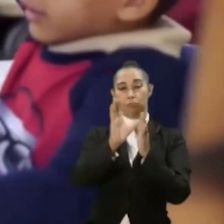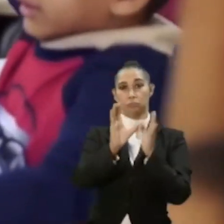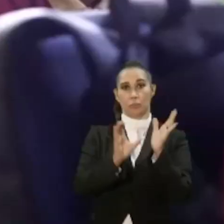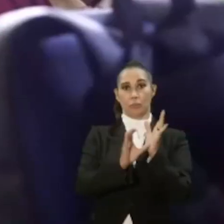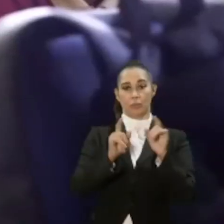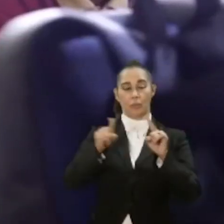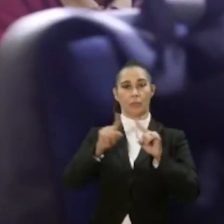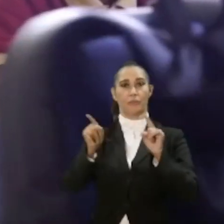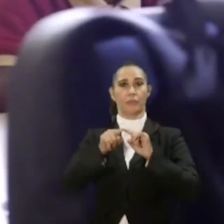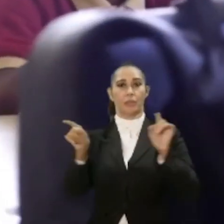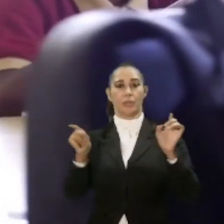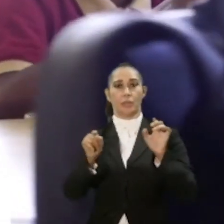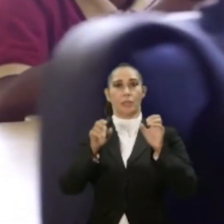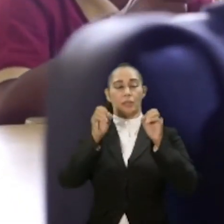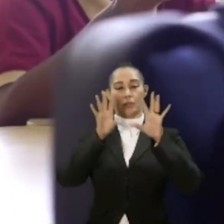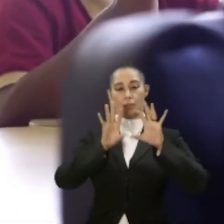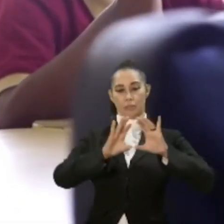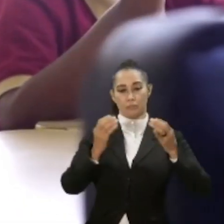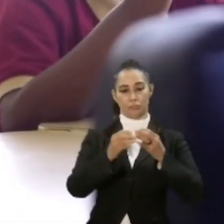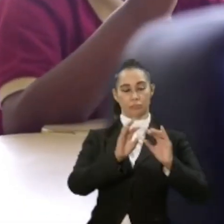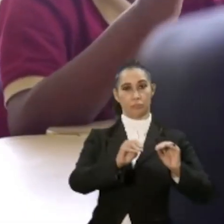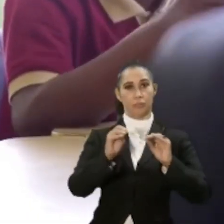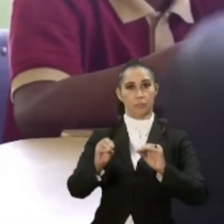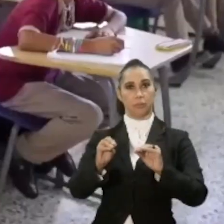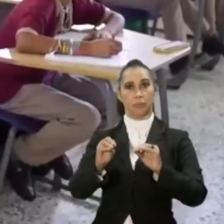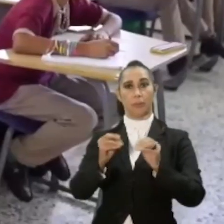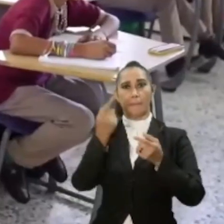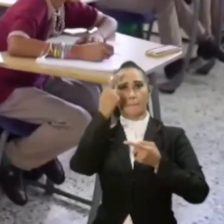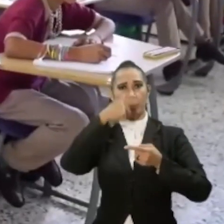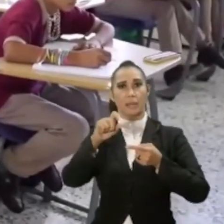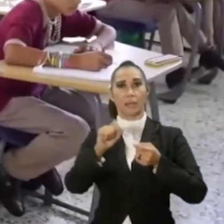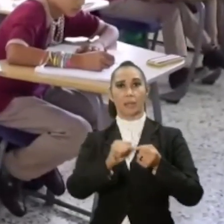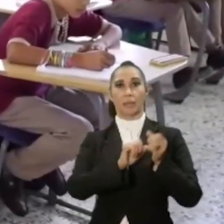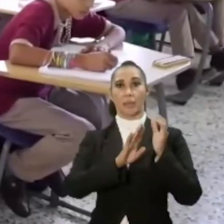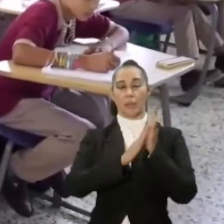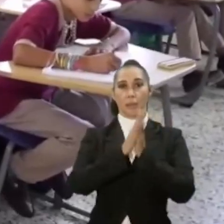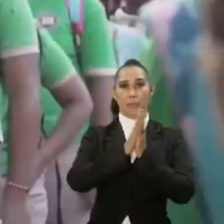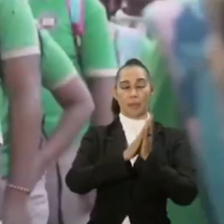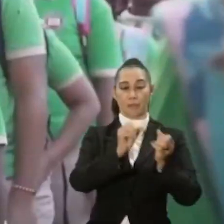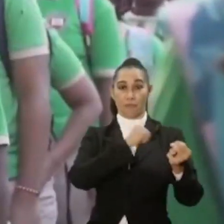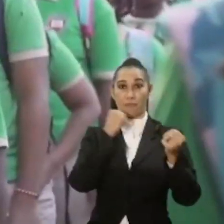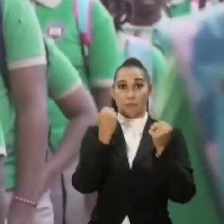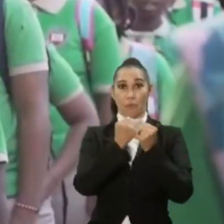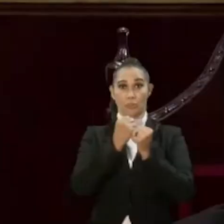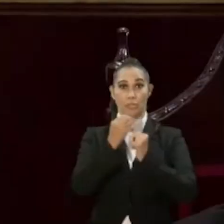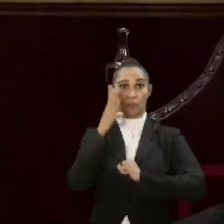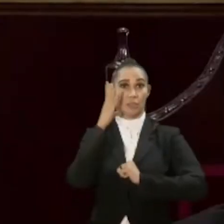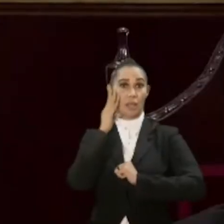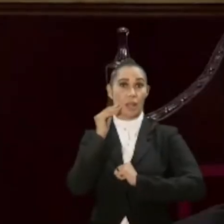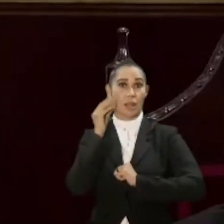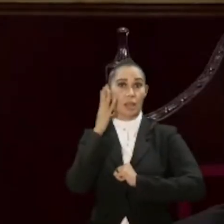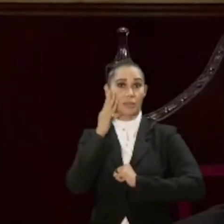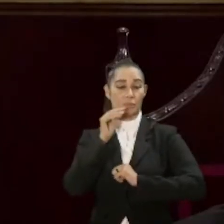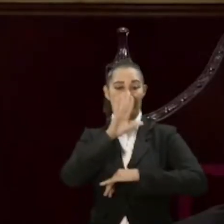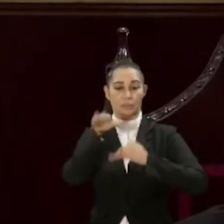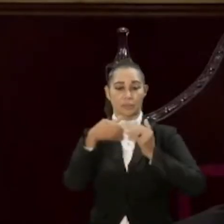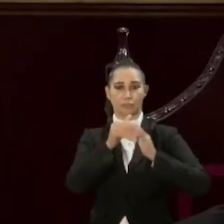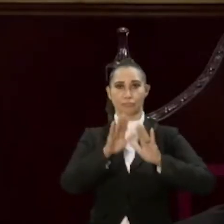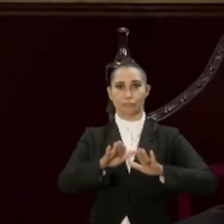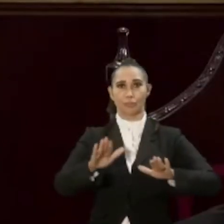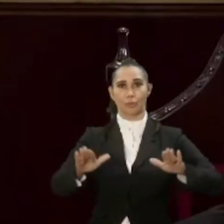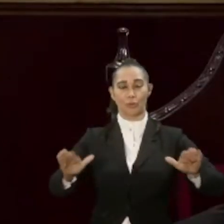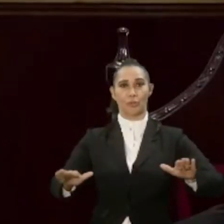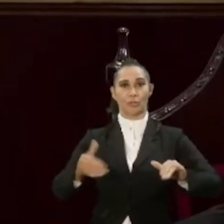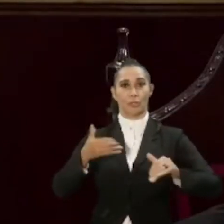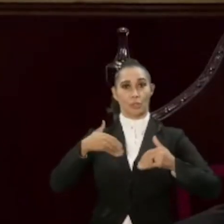diferentes niveles y grados con los cuales se espera fortalecer la calidad de la experiencia formativa de todos los niños, niñas